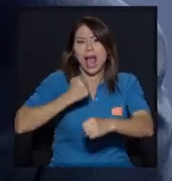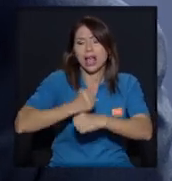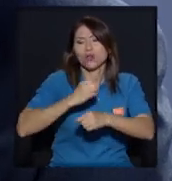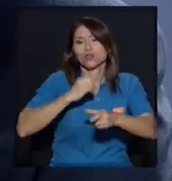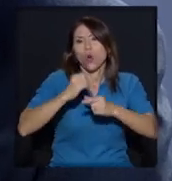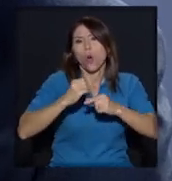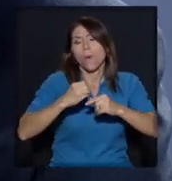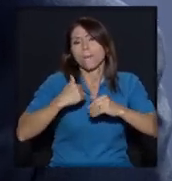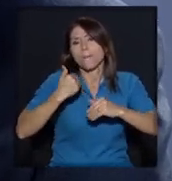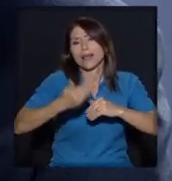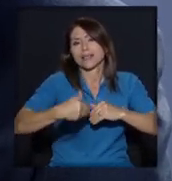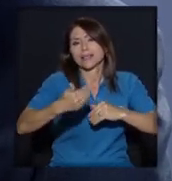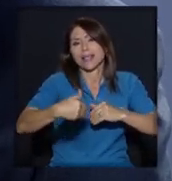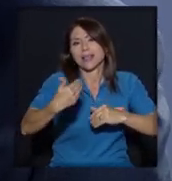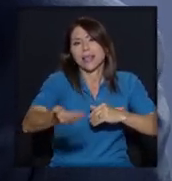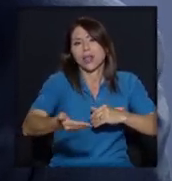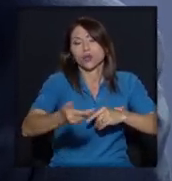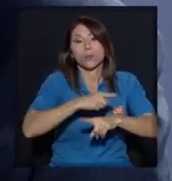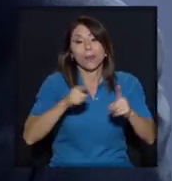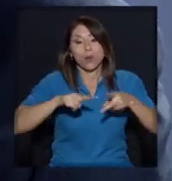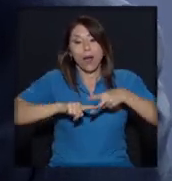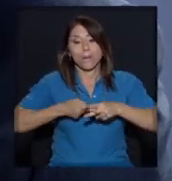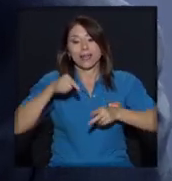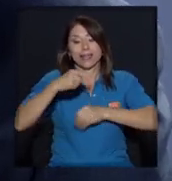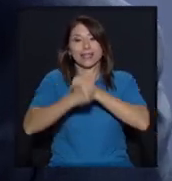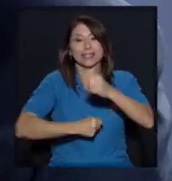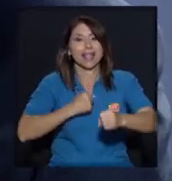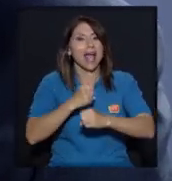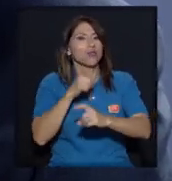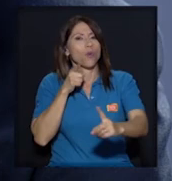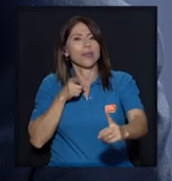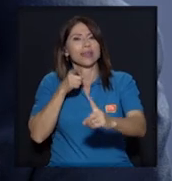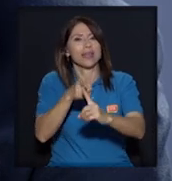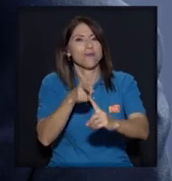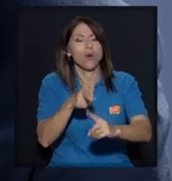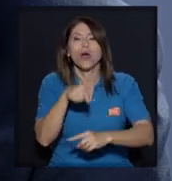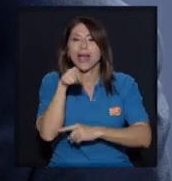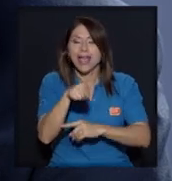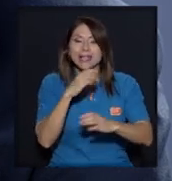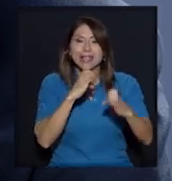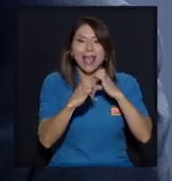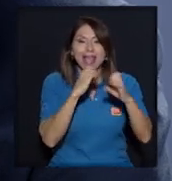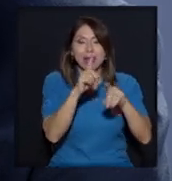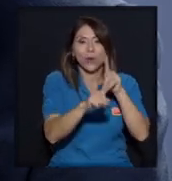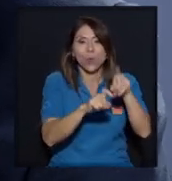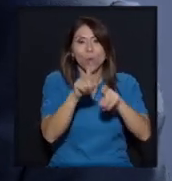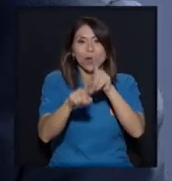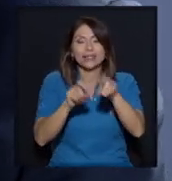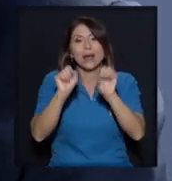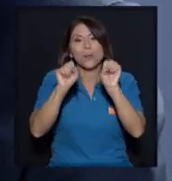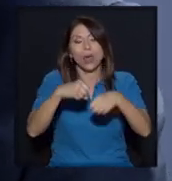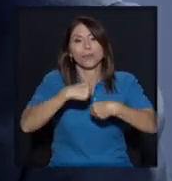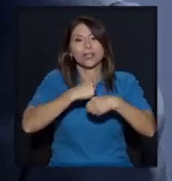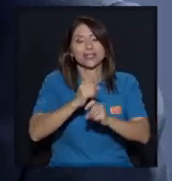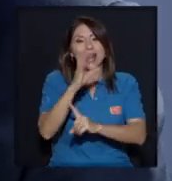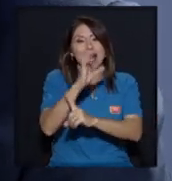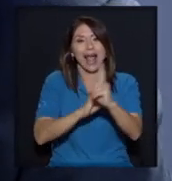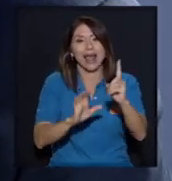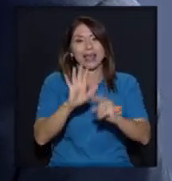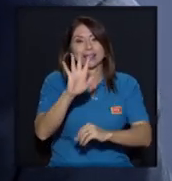de este cambio de año base, el objetivo va a ser que podamos contar con esta encuesta cada 5 años,